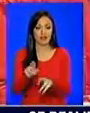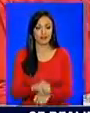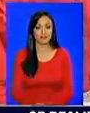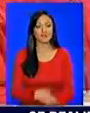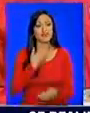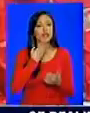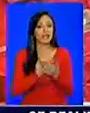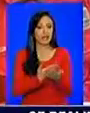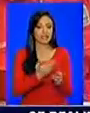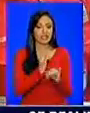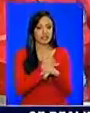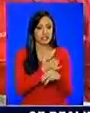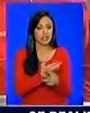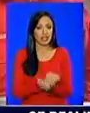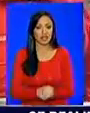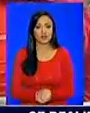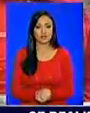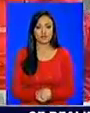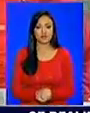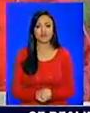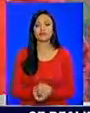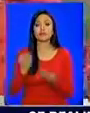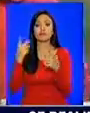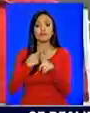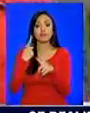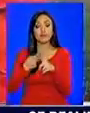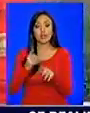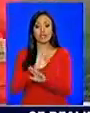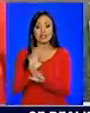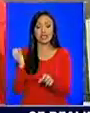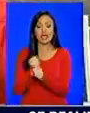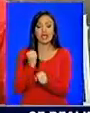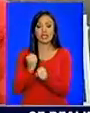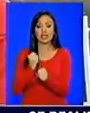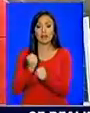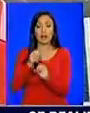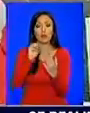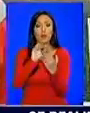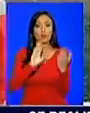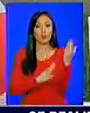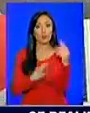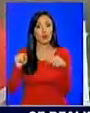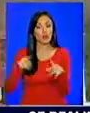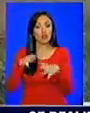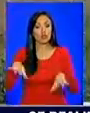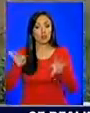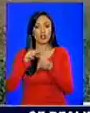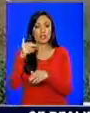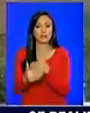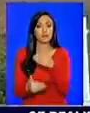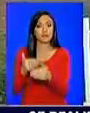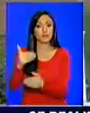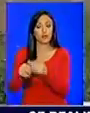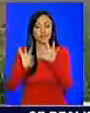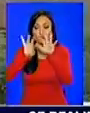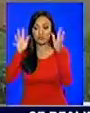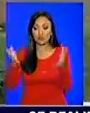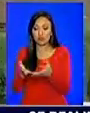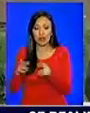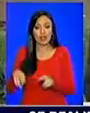Muchísimas gracias al ingeniero Herrera. Marchan entonces los trabajos dentro del proyecto Armenia 1 y el proceso de embaulamiento del río San